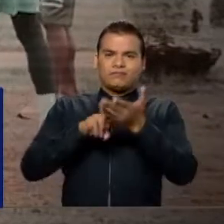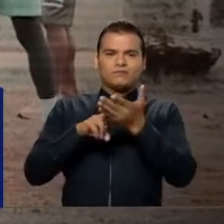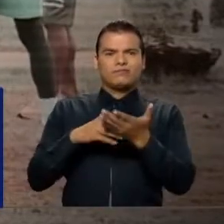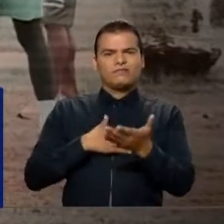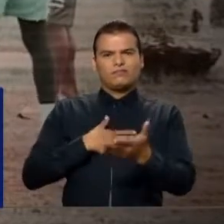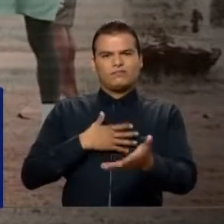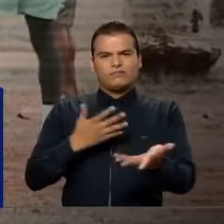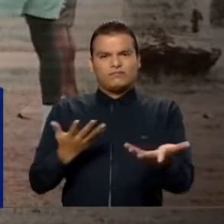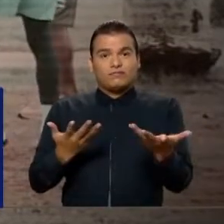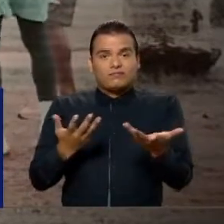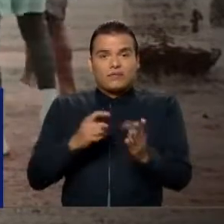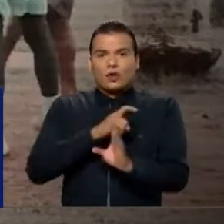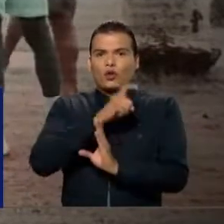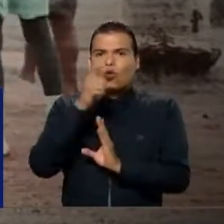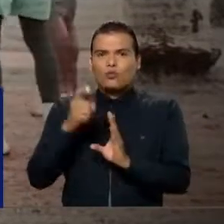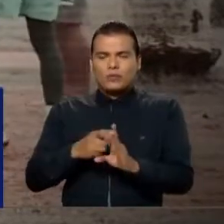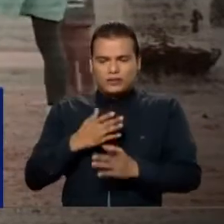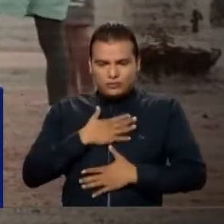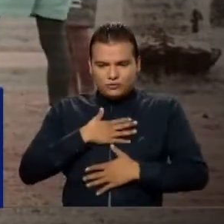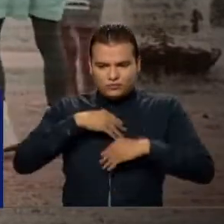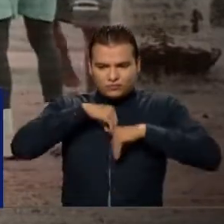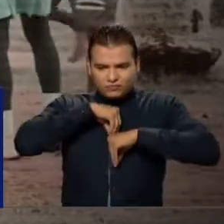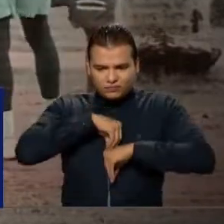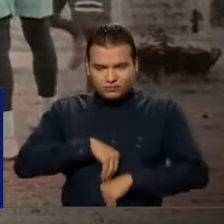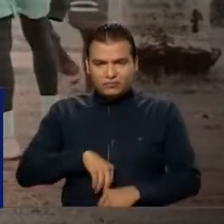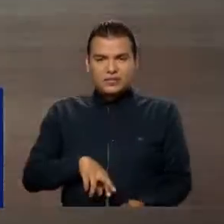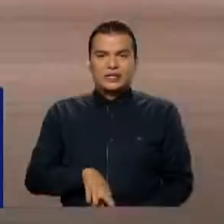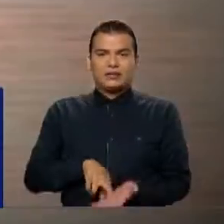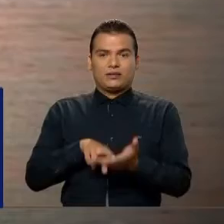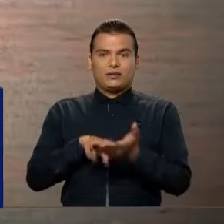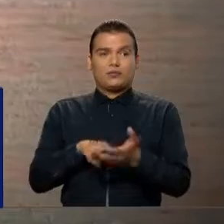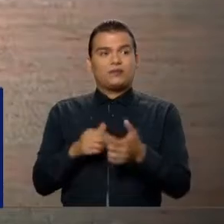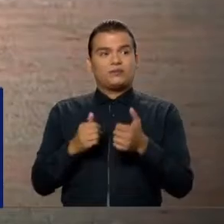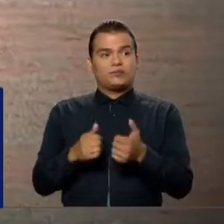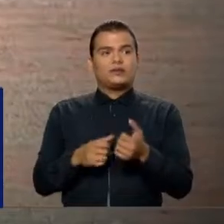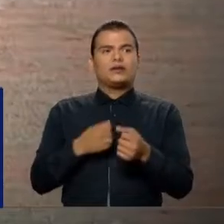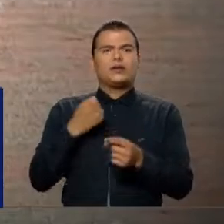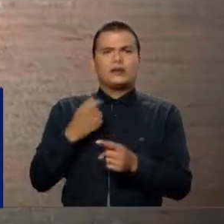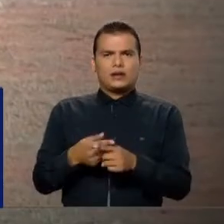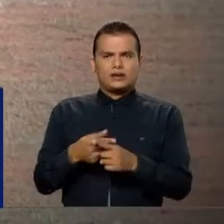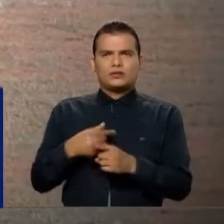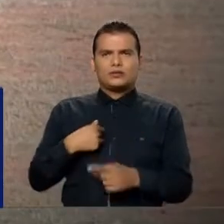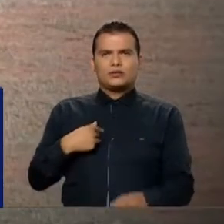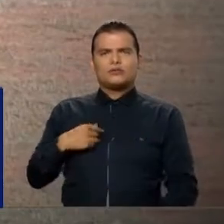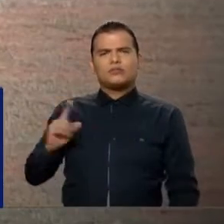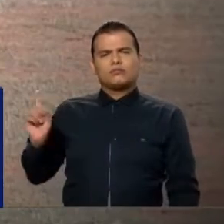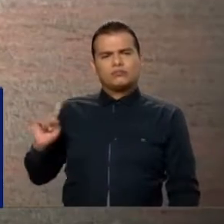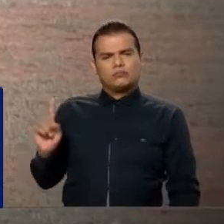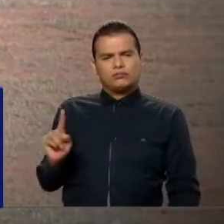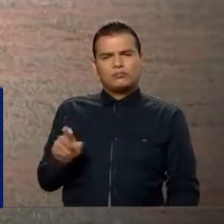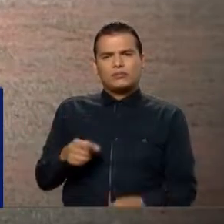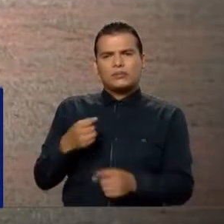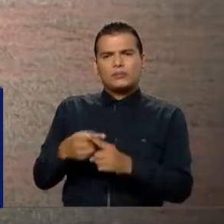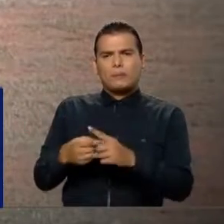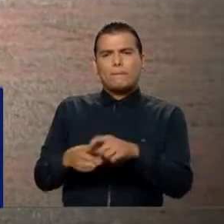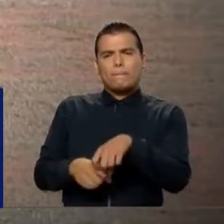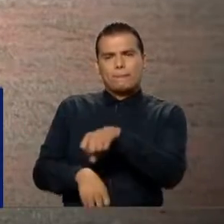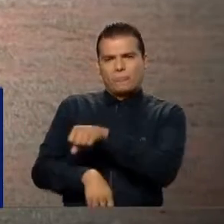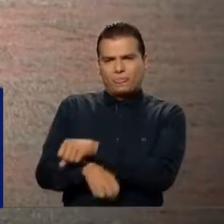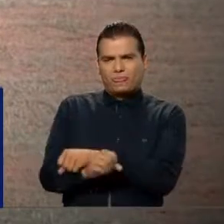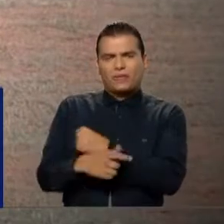parte interna, ¿no? Mi parte personal, lo que yo soy como persona, ¿no? Yo me dediqué un tiempo al fútbol